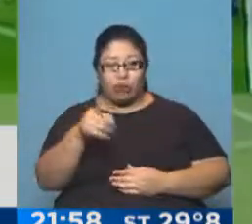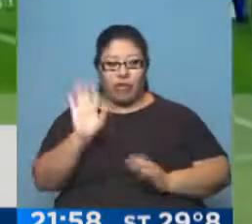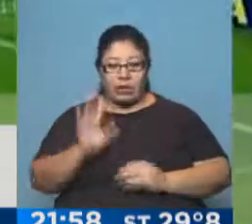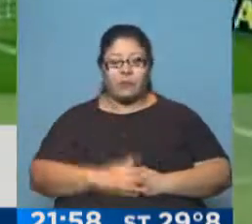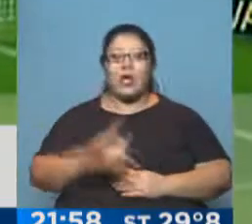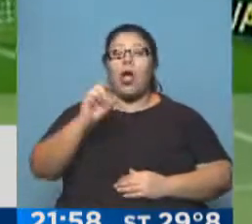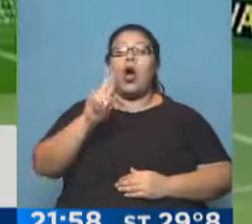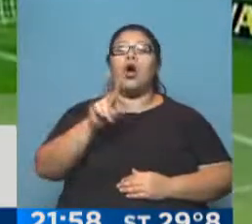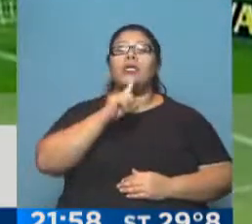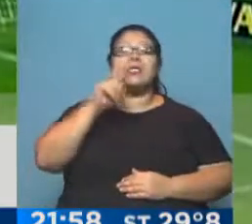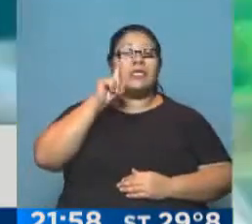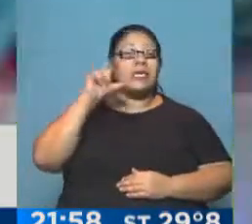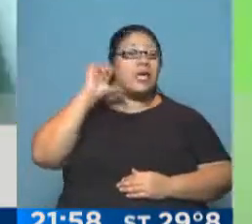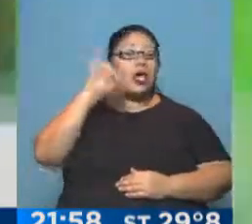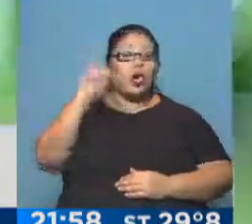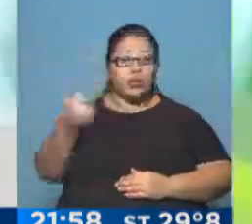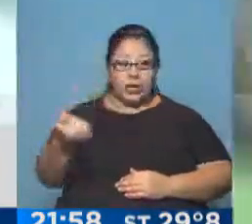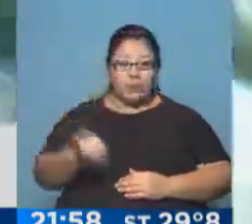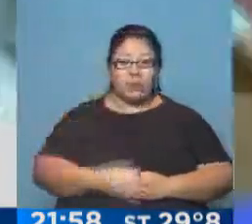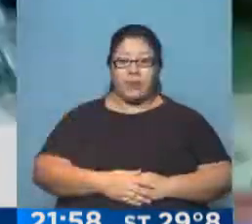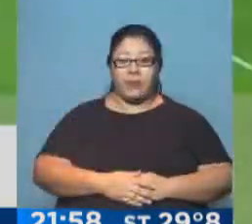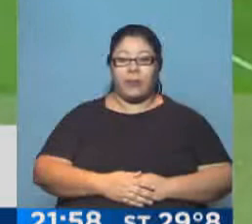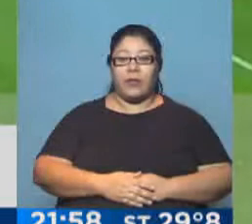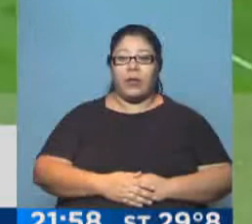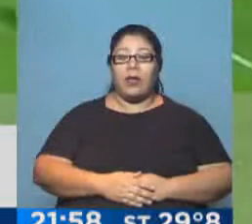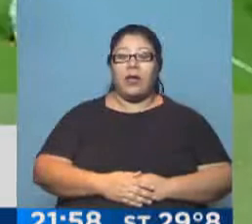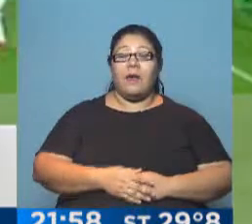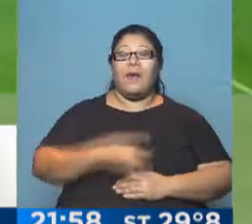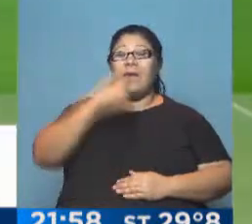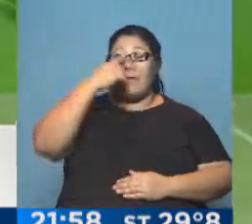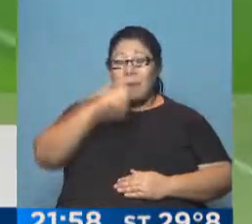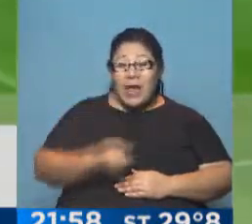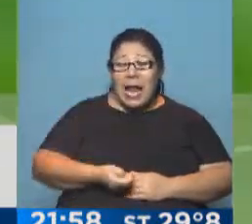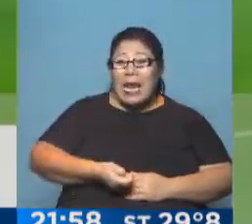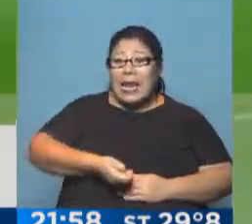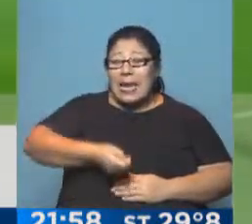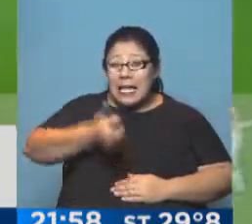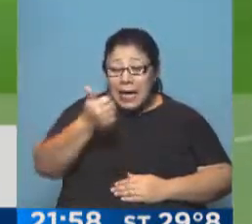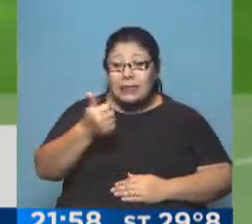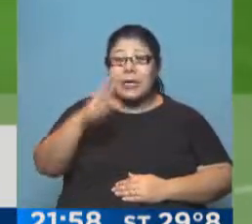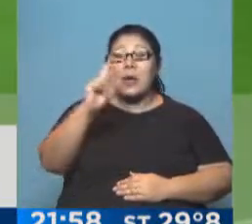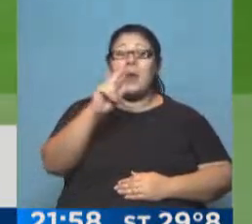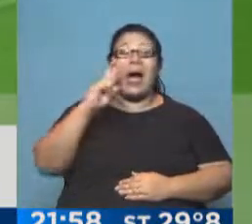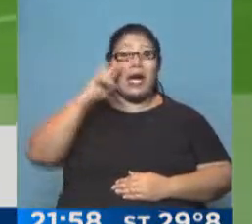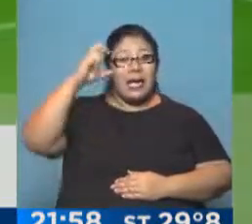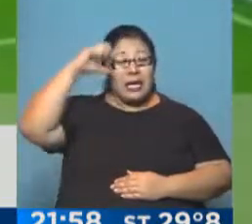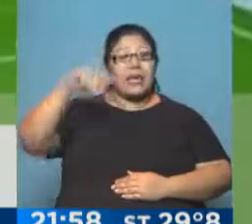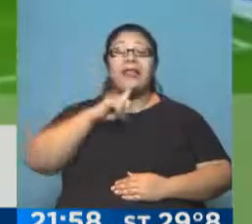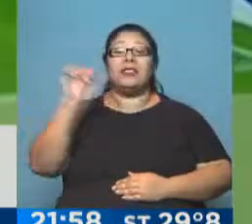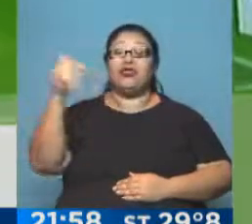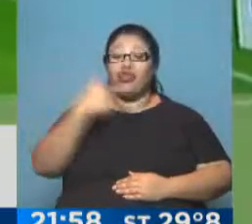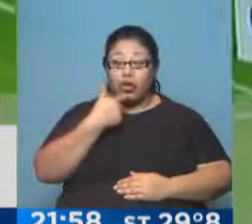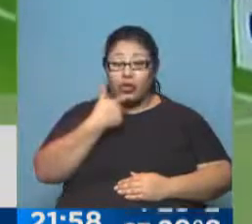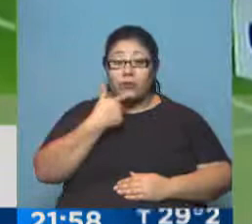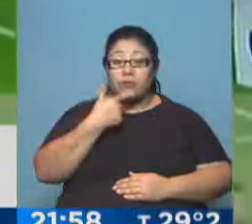Ortigosa. Y otra vez en el final, ¿quién aparece? Pablito Barrientos. El verdugo de Boca. Estaba habilitado, ¿eh? Ahí